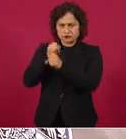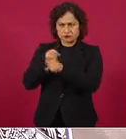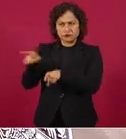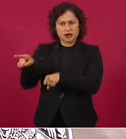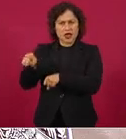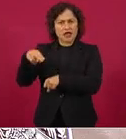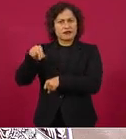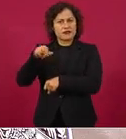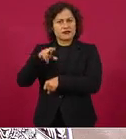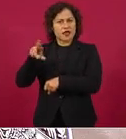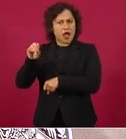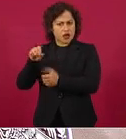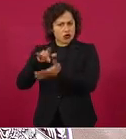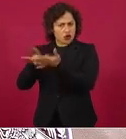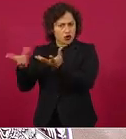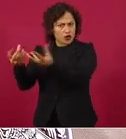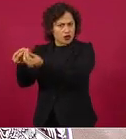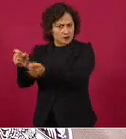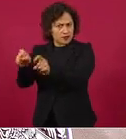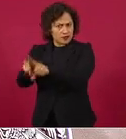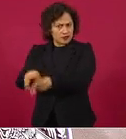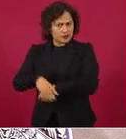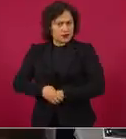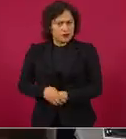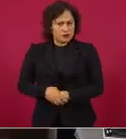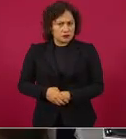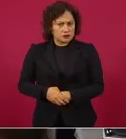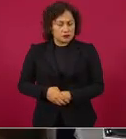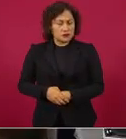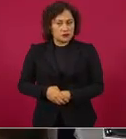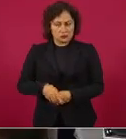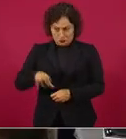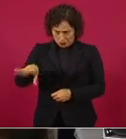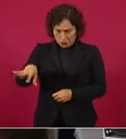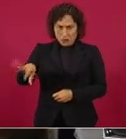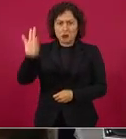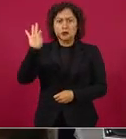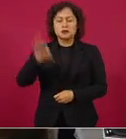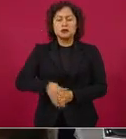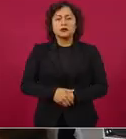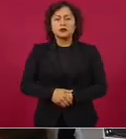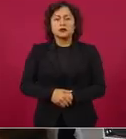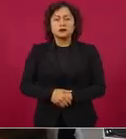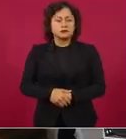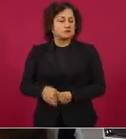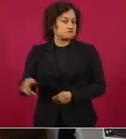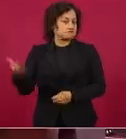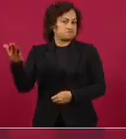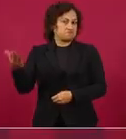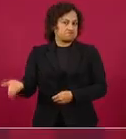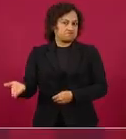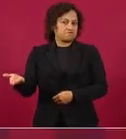Narro. A ver, búsquenlo. Al que fue